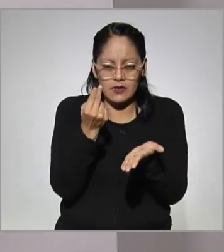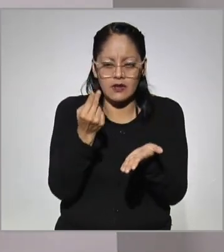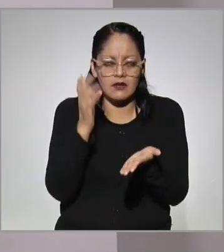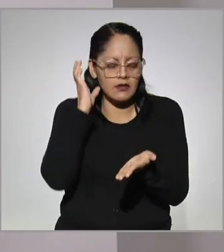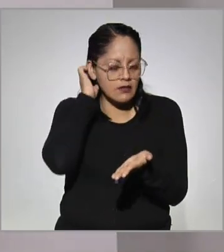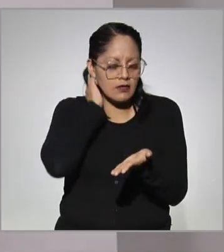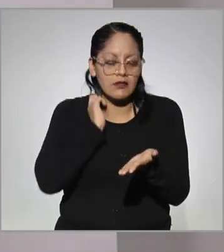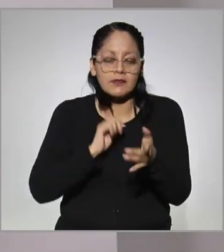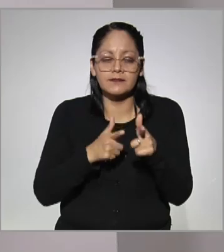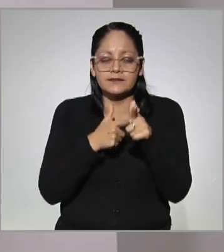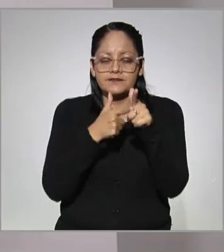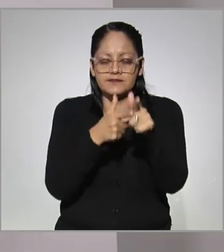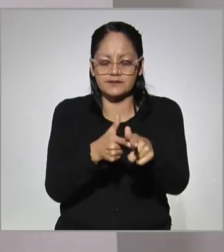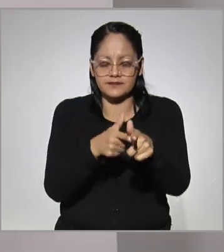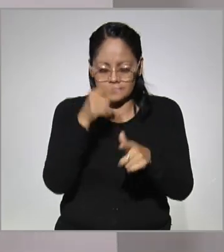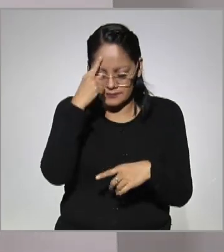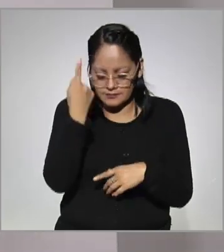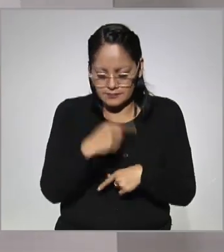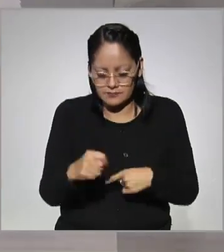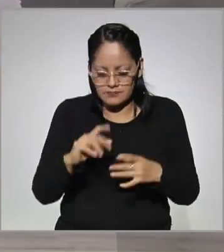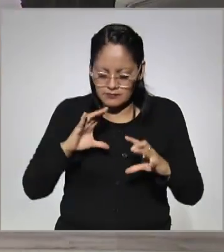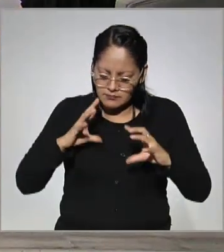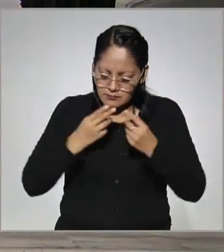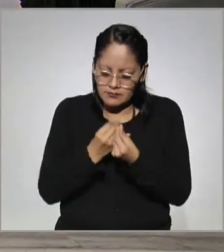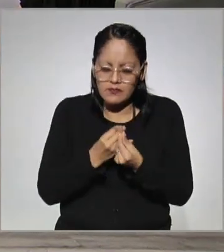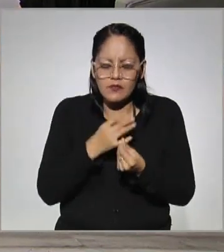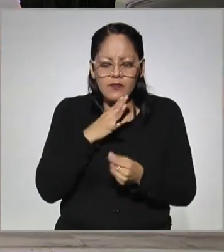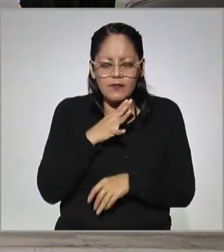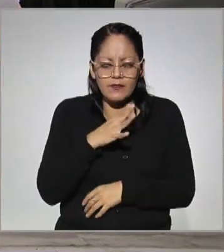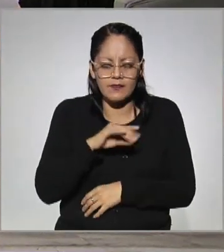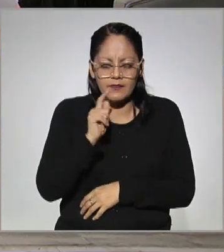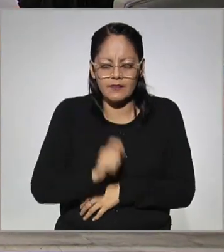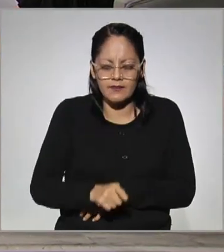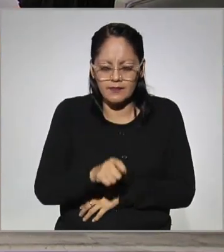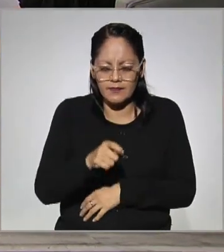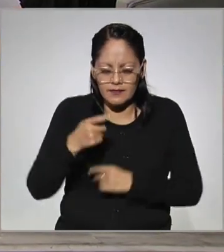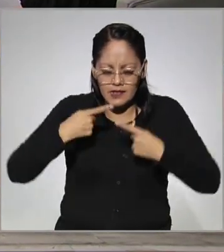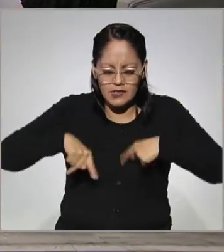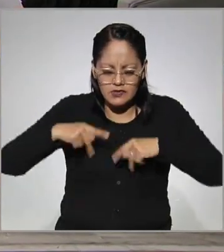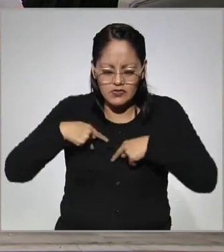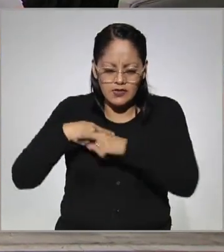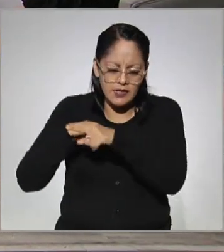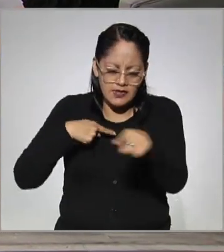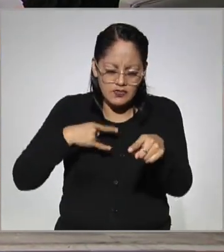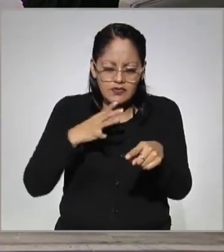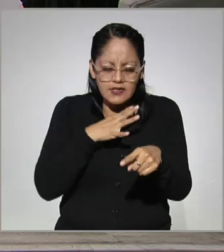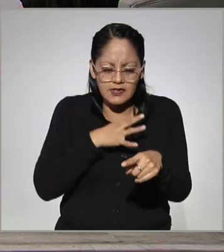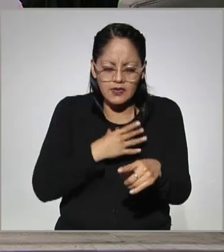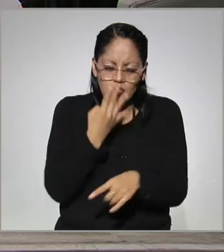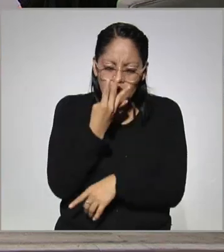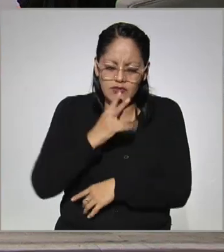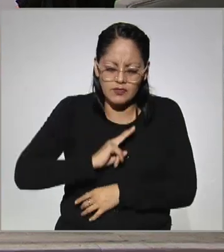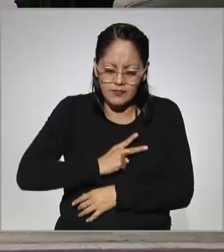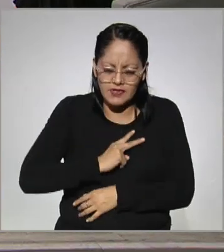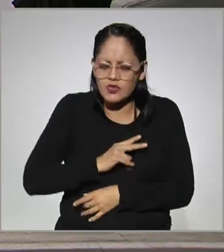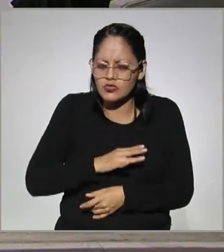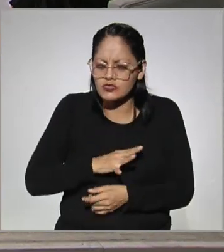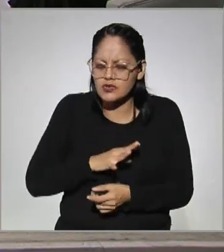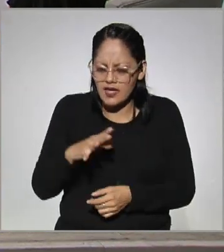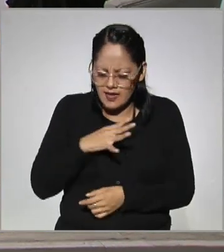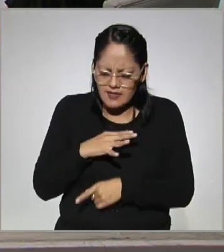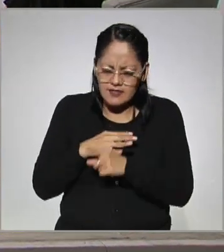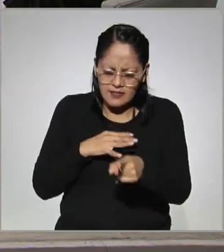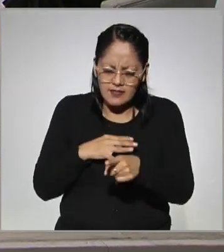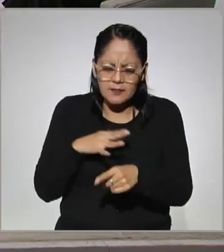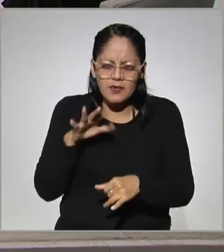que es la que van a seguir poniendo para completar esquema de la gente que tiene de vacuna de 4 virus. ¿Cuál es la mejor? Pues la